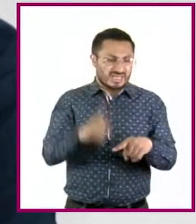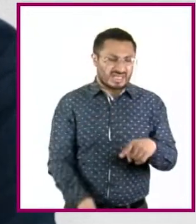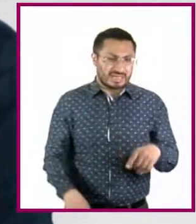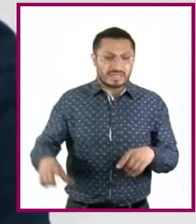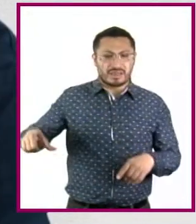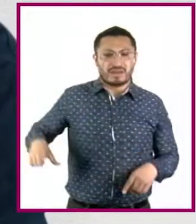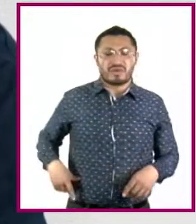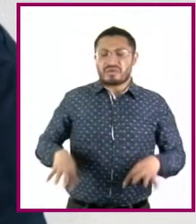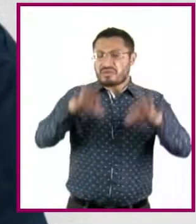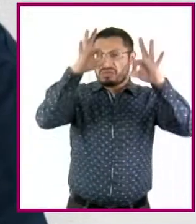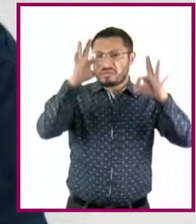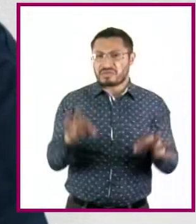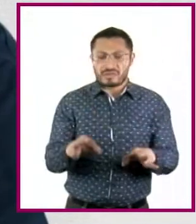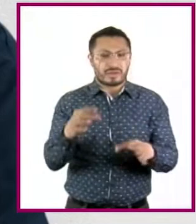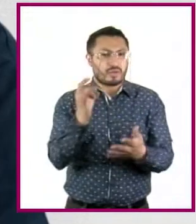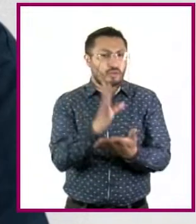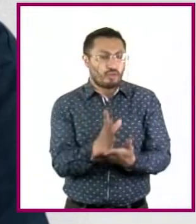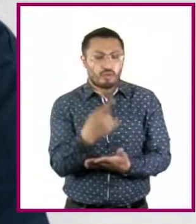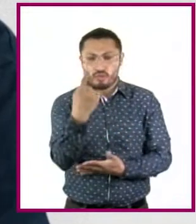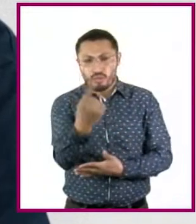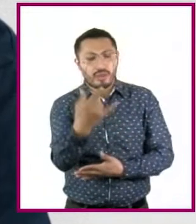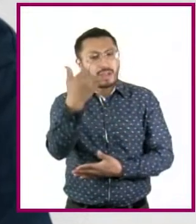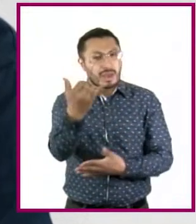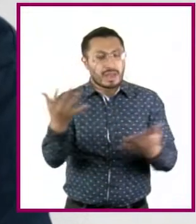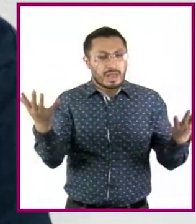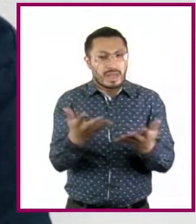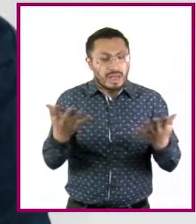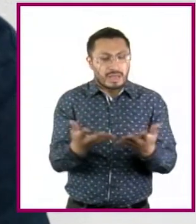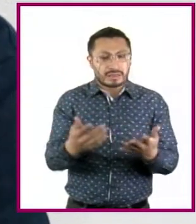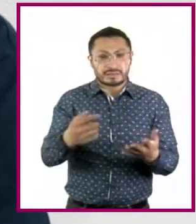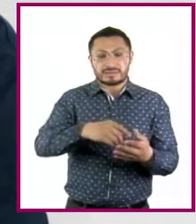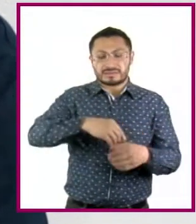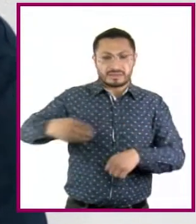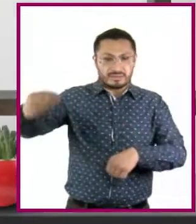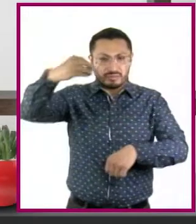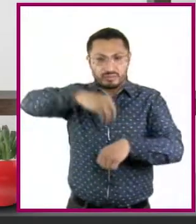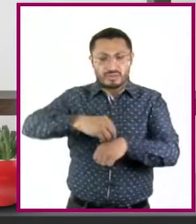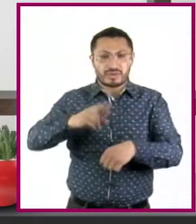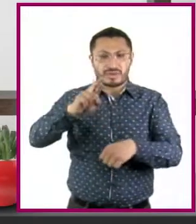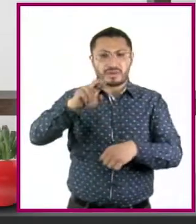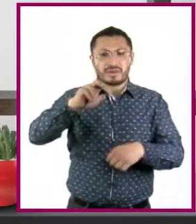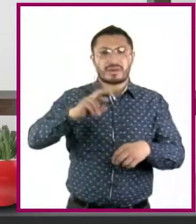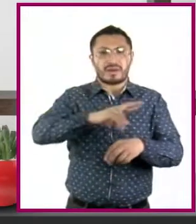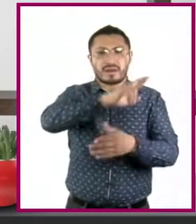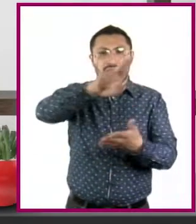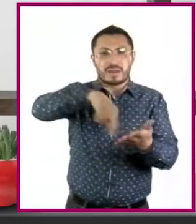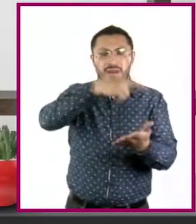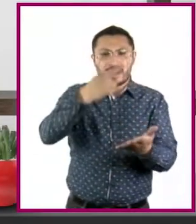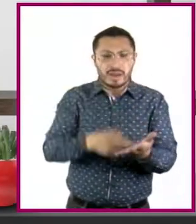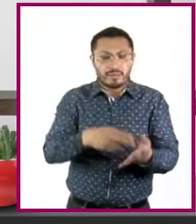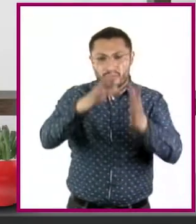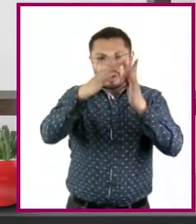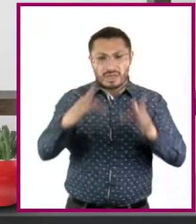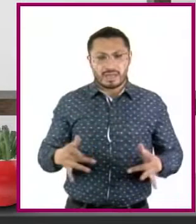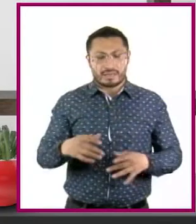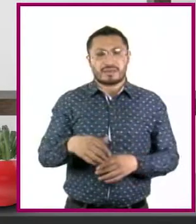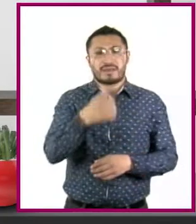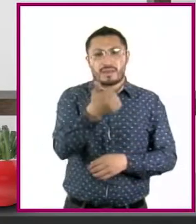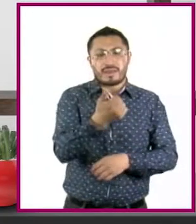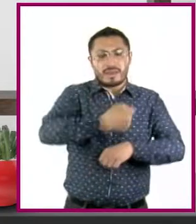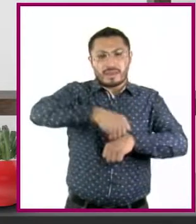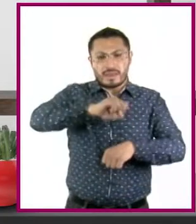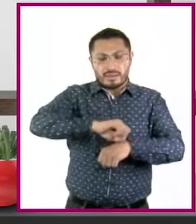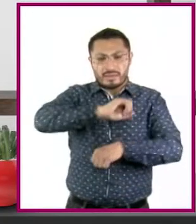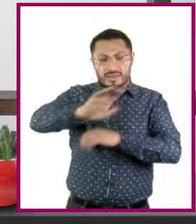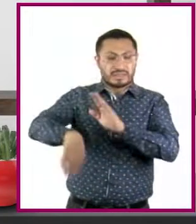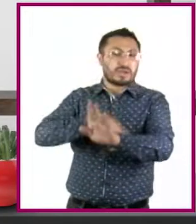monarquía absoluta y creó la plataforma para el establecimiento de la Primera República Francesa. 6 semanas después del inesperado ataque a la